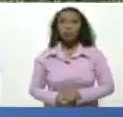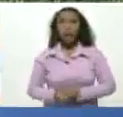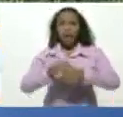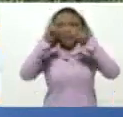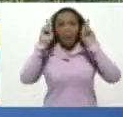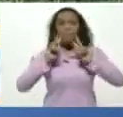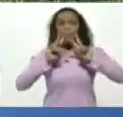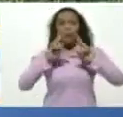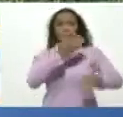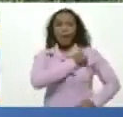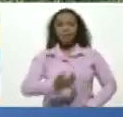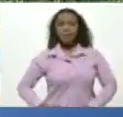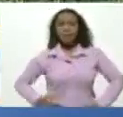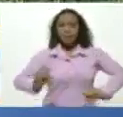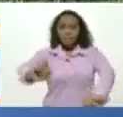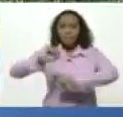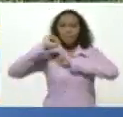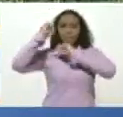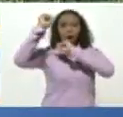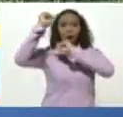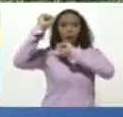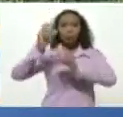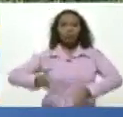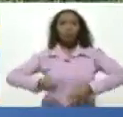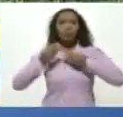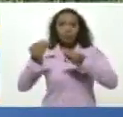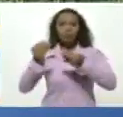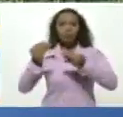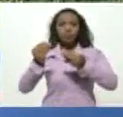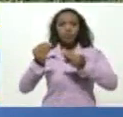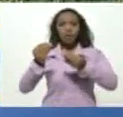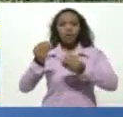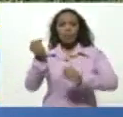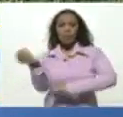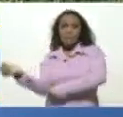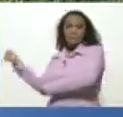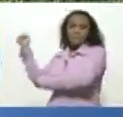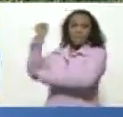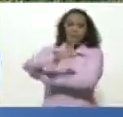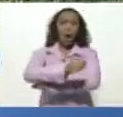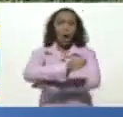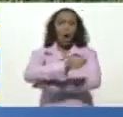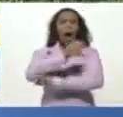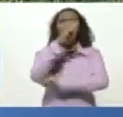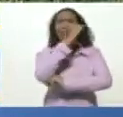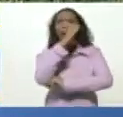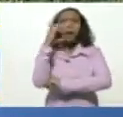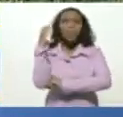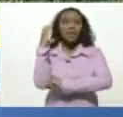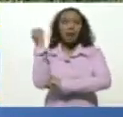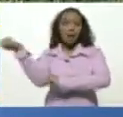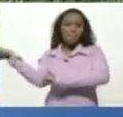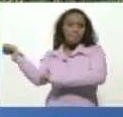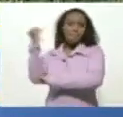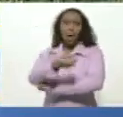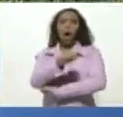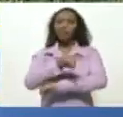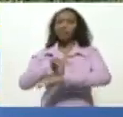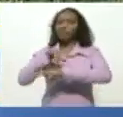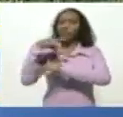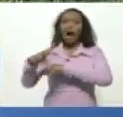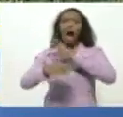Presidente invicto, le había dado una revolcada a Capriles Radosky, compadre. Lo dejó